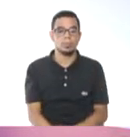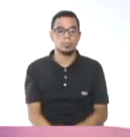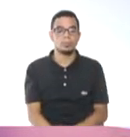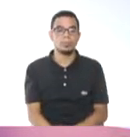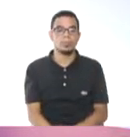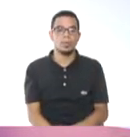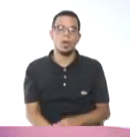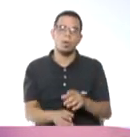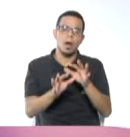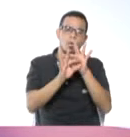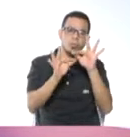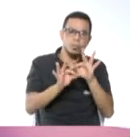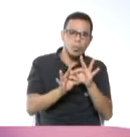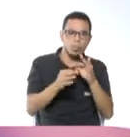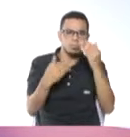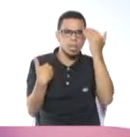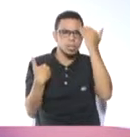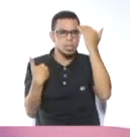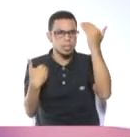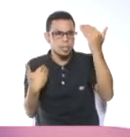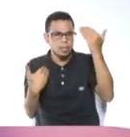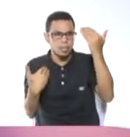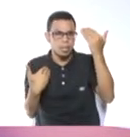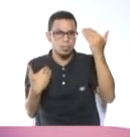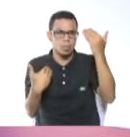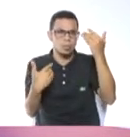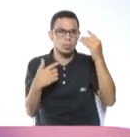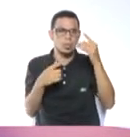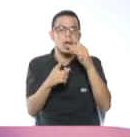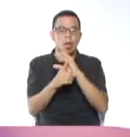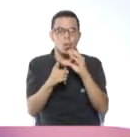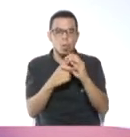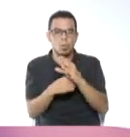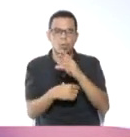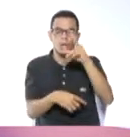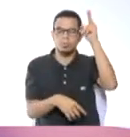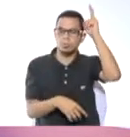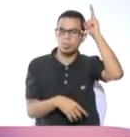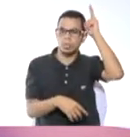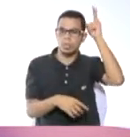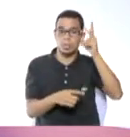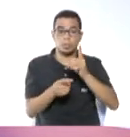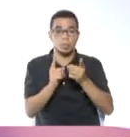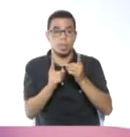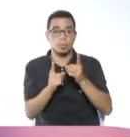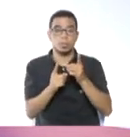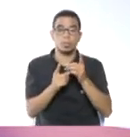idioma inga. Estaba refiriéndome a algunos principios y valores que